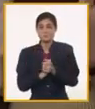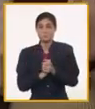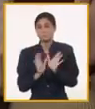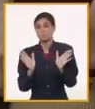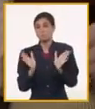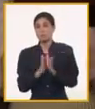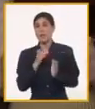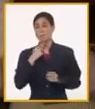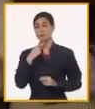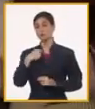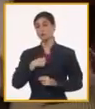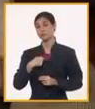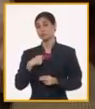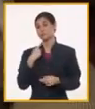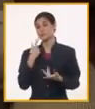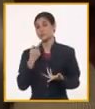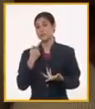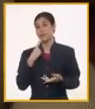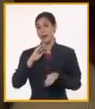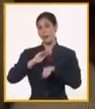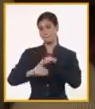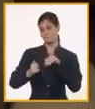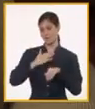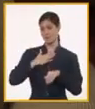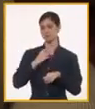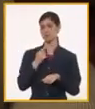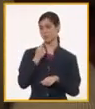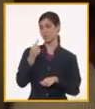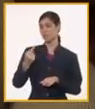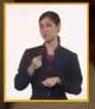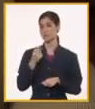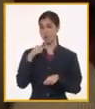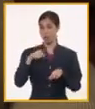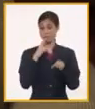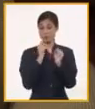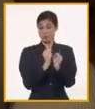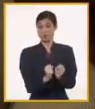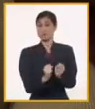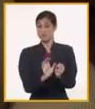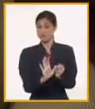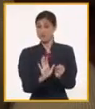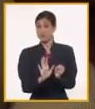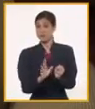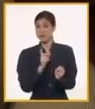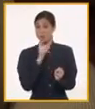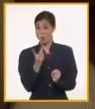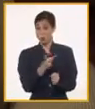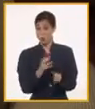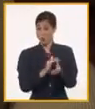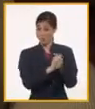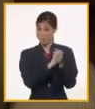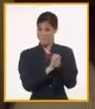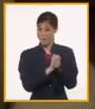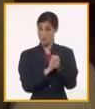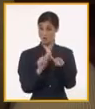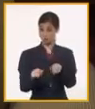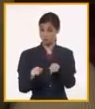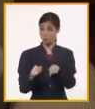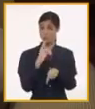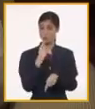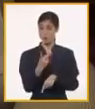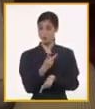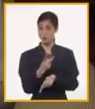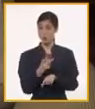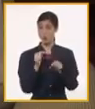Yo por lo menos le dije al hermano mío, quédate aquí con él para que apague las